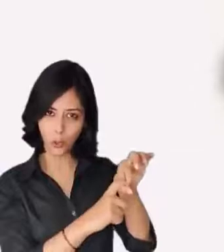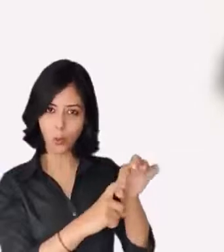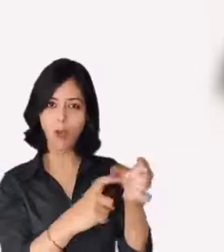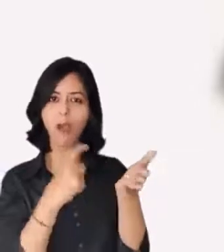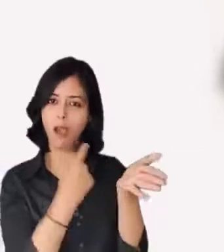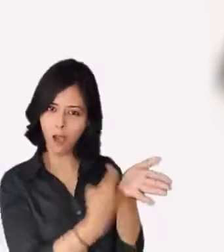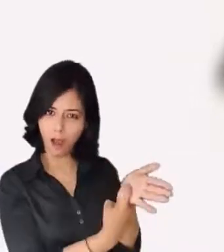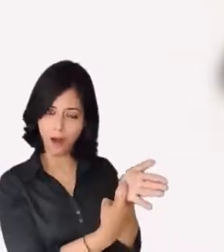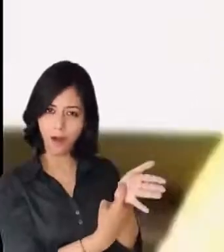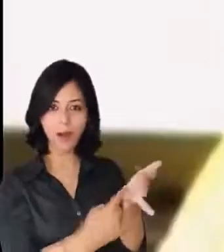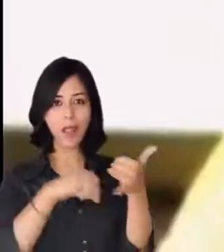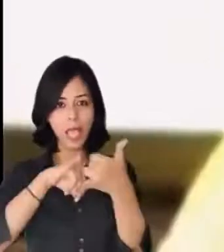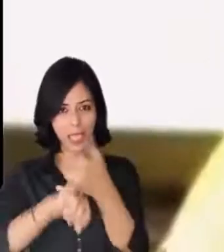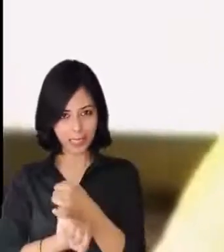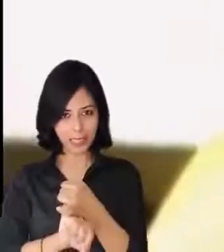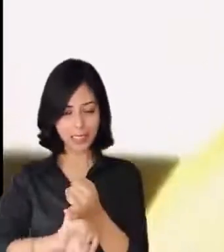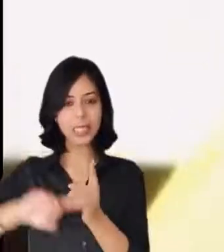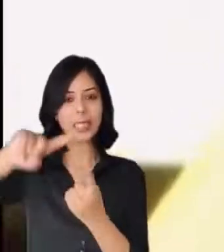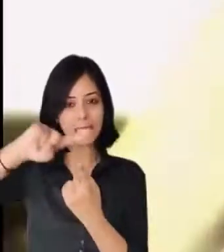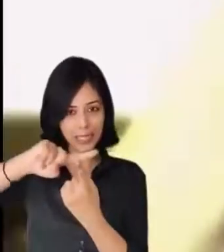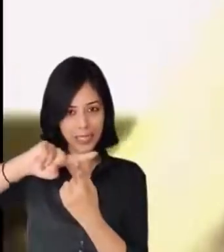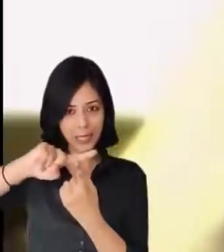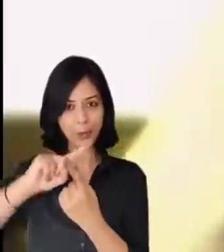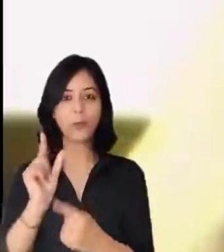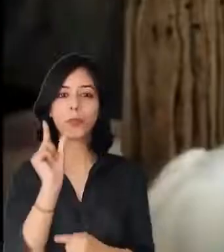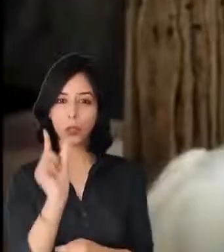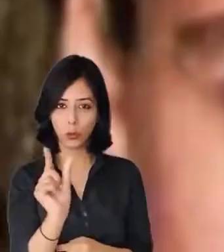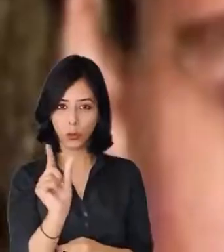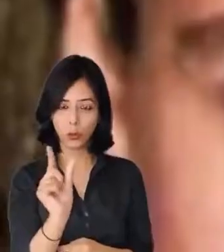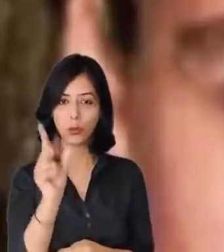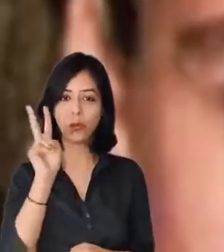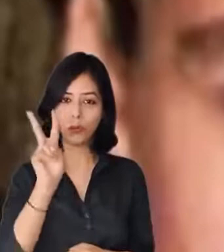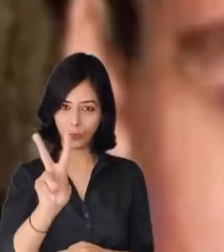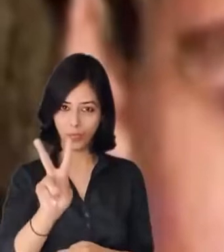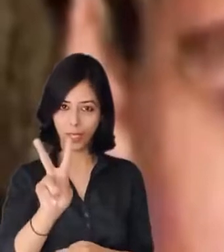culpable del homicidio agravado de Robin Starfield.